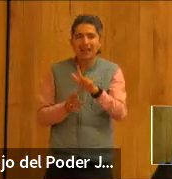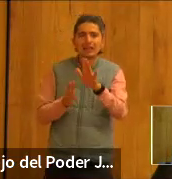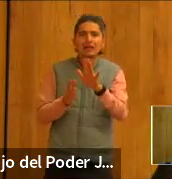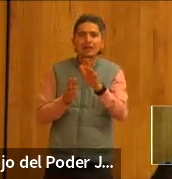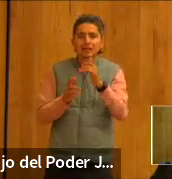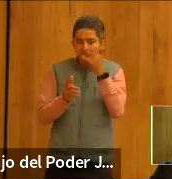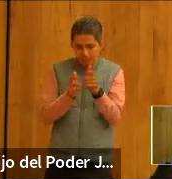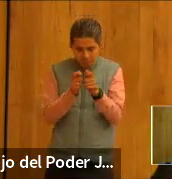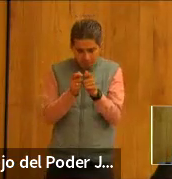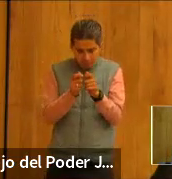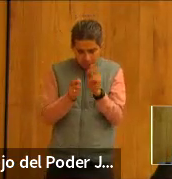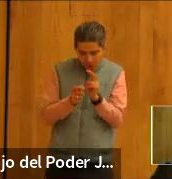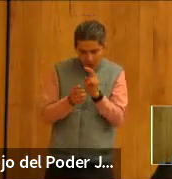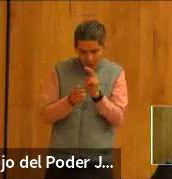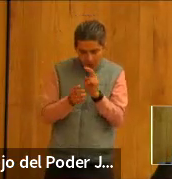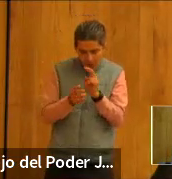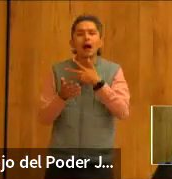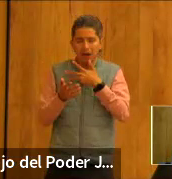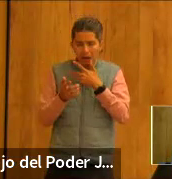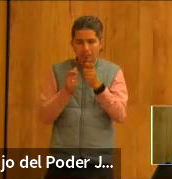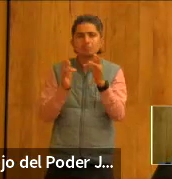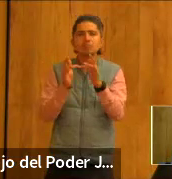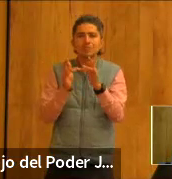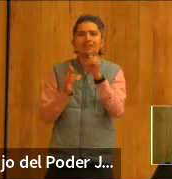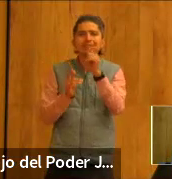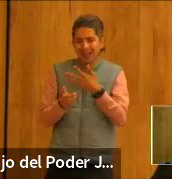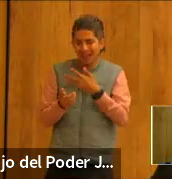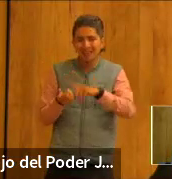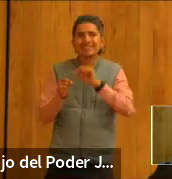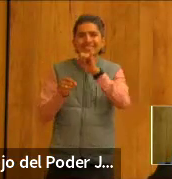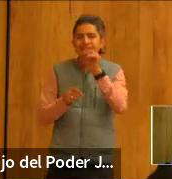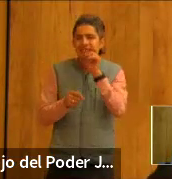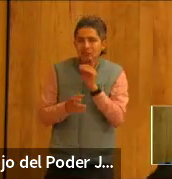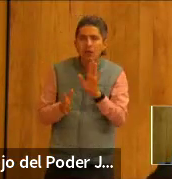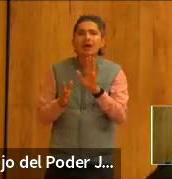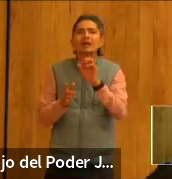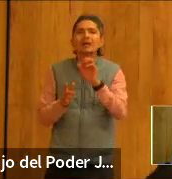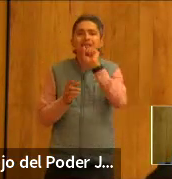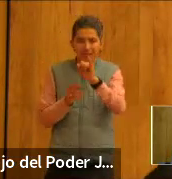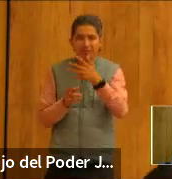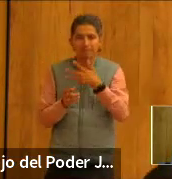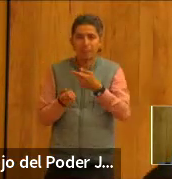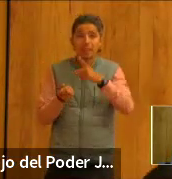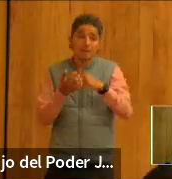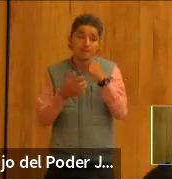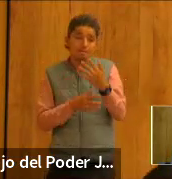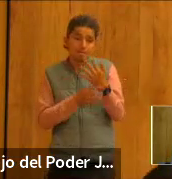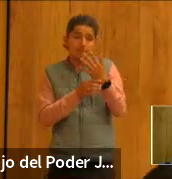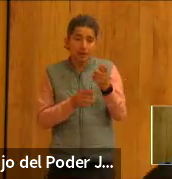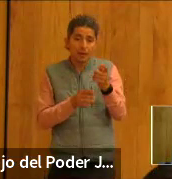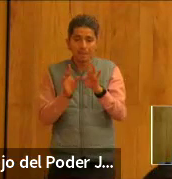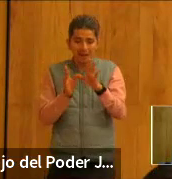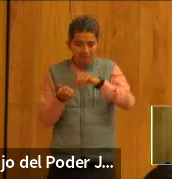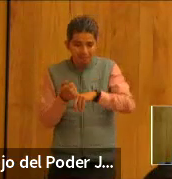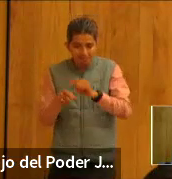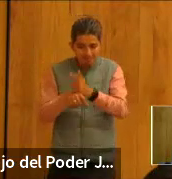mensajes, efectivamente estaban los mensajes, sí eran una connotación sexual, sí existía el vehículo en donde la víctima dice que ocurrió uno de los hechos,